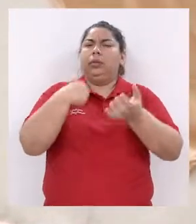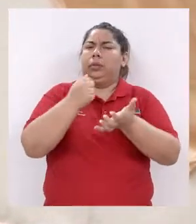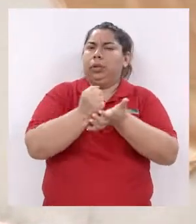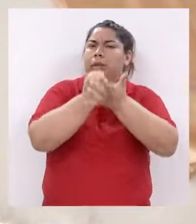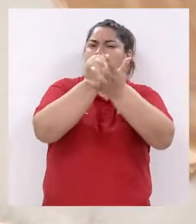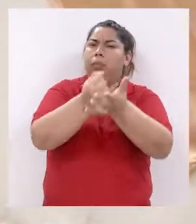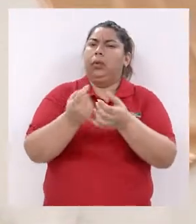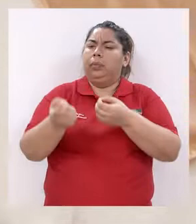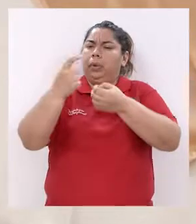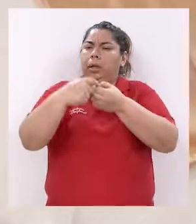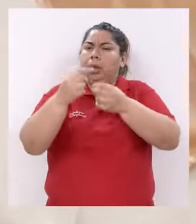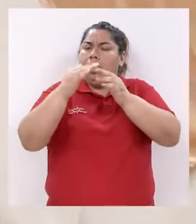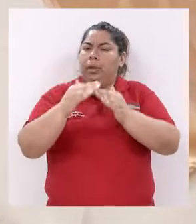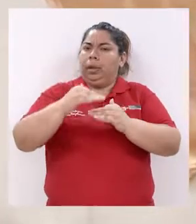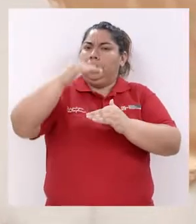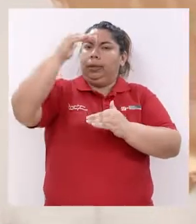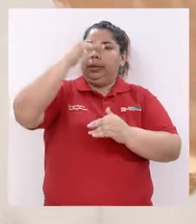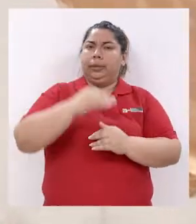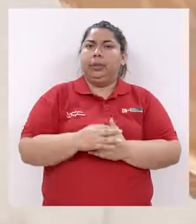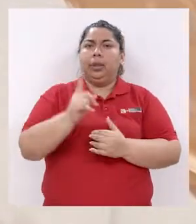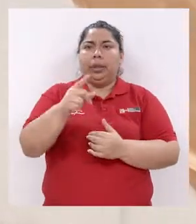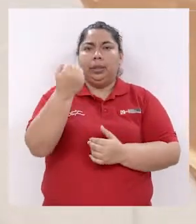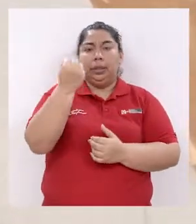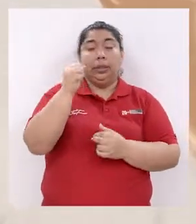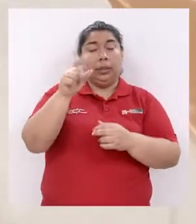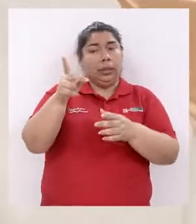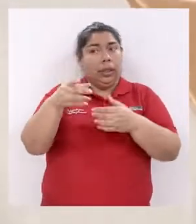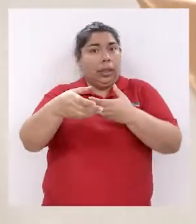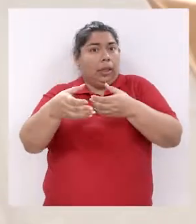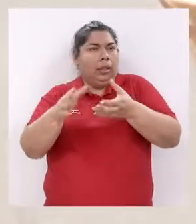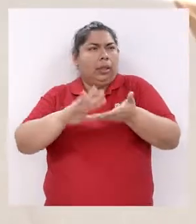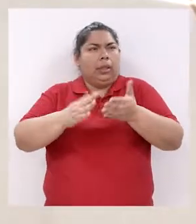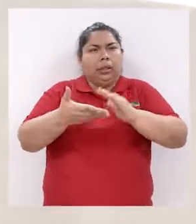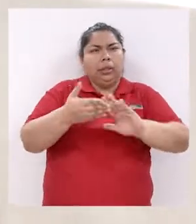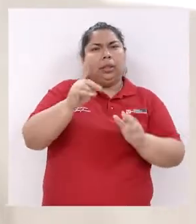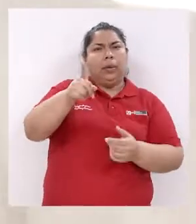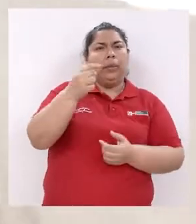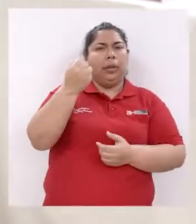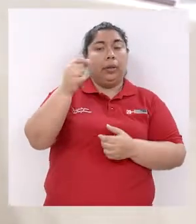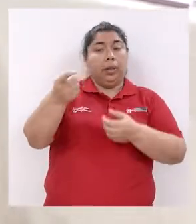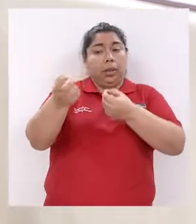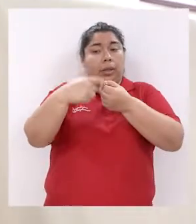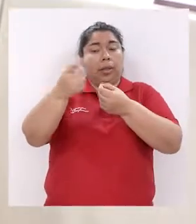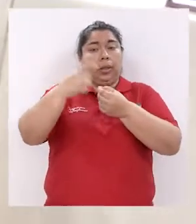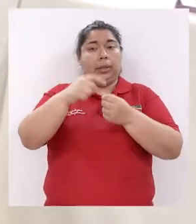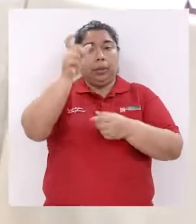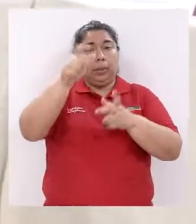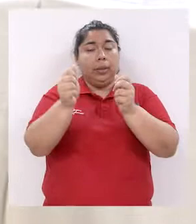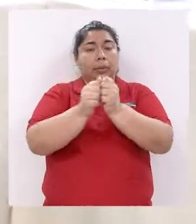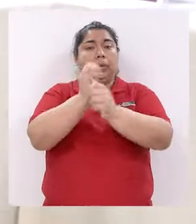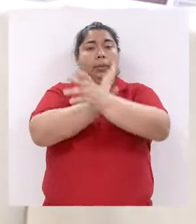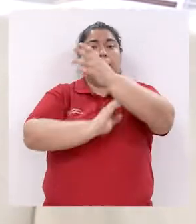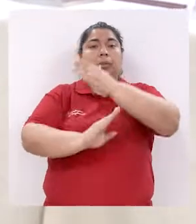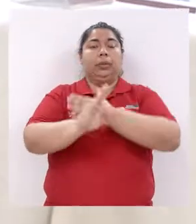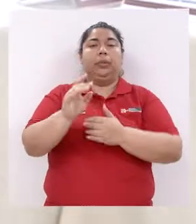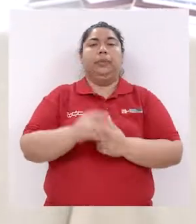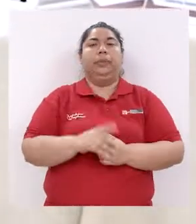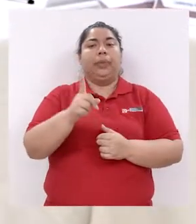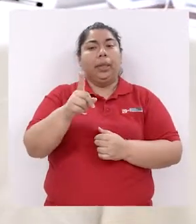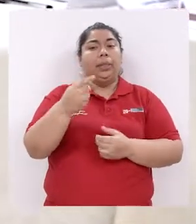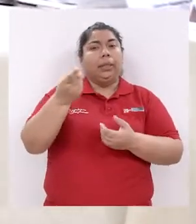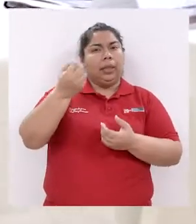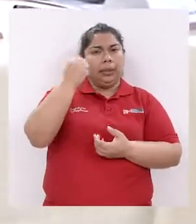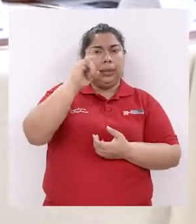servirá para implementar justamente el sistema nacional de integración de las personas con discapacidad.